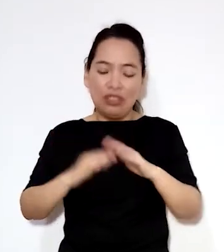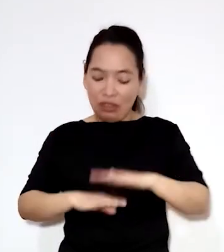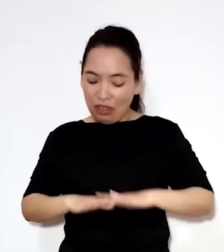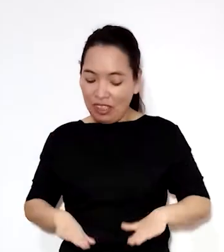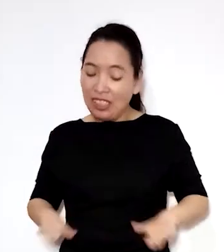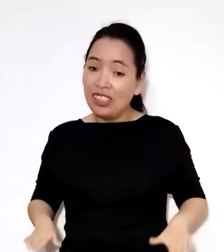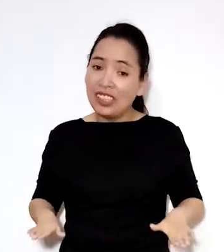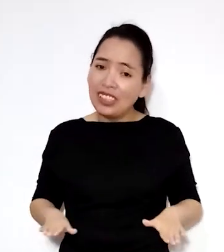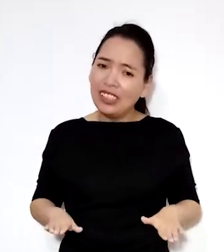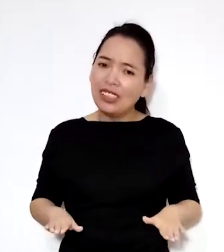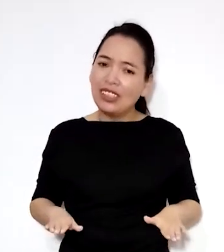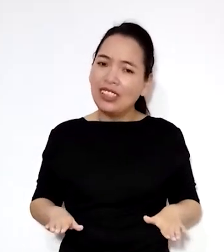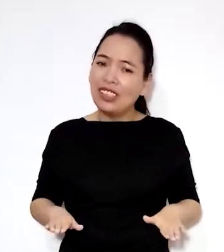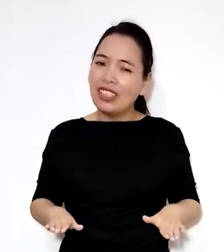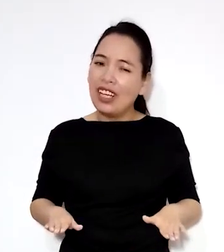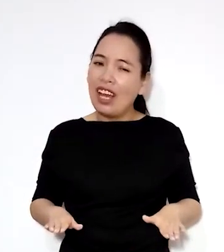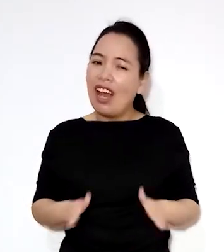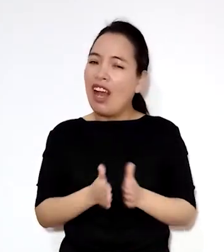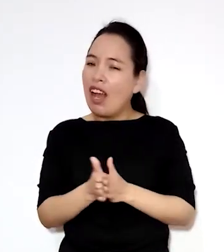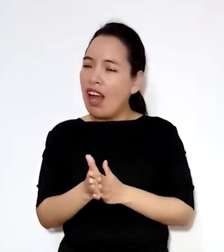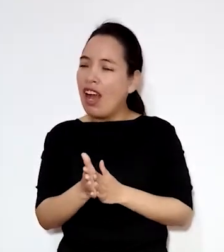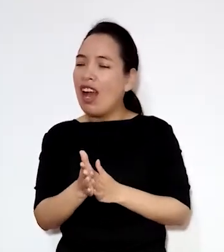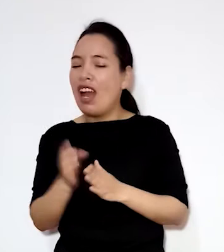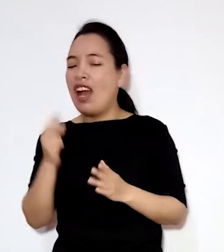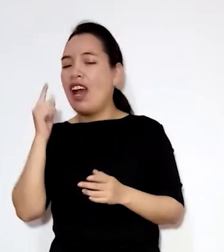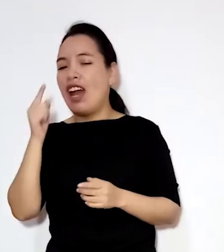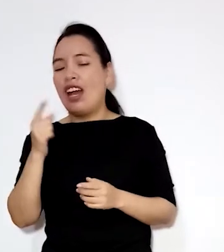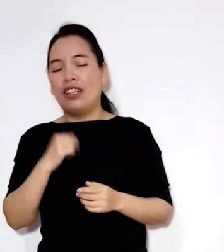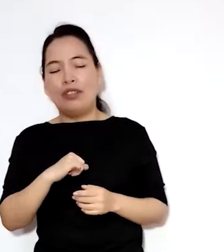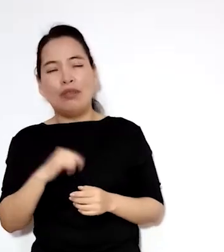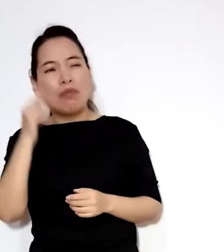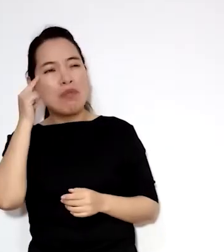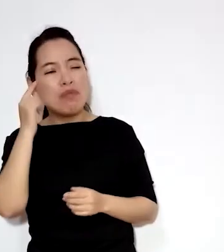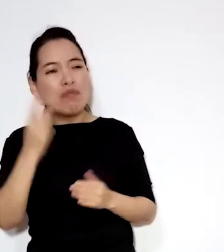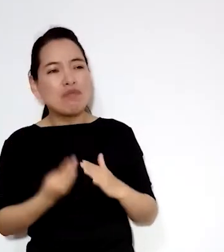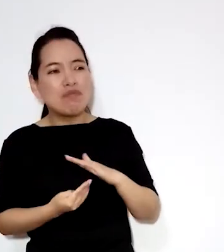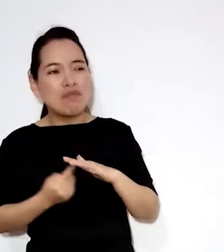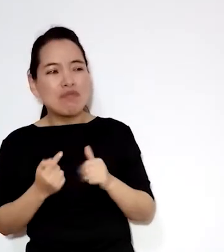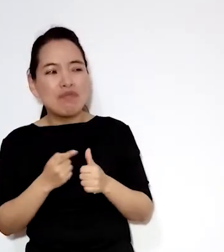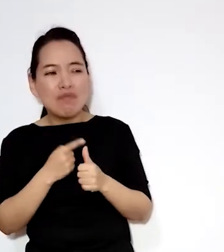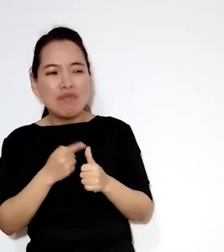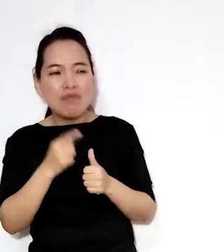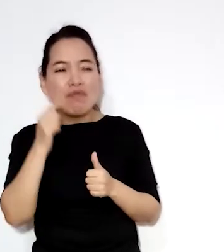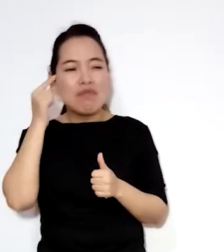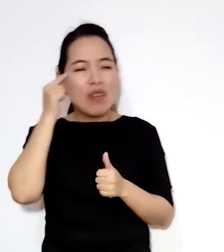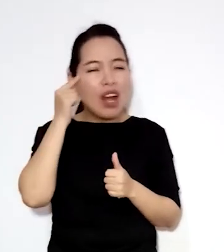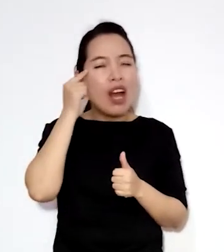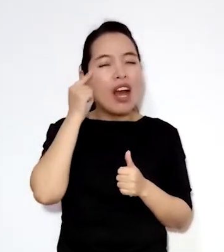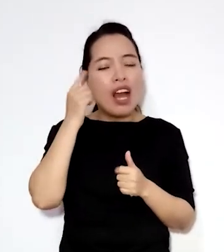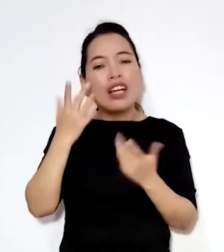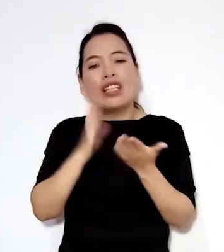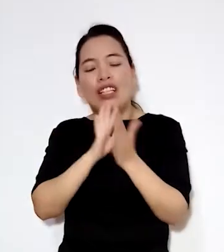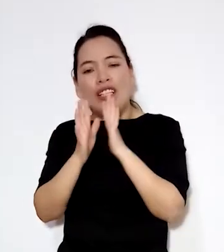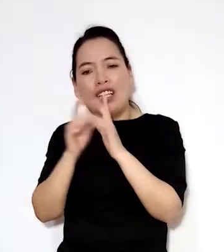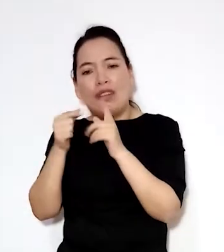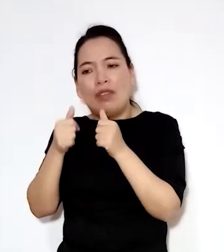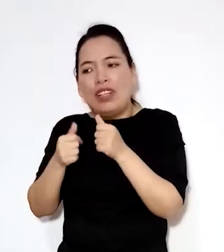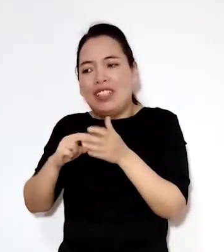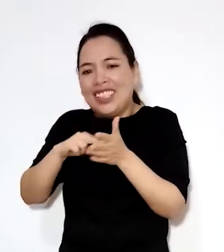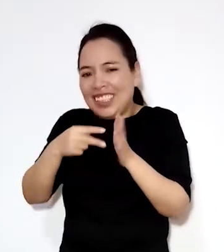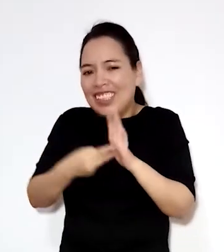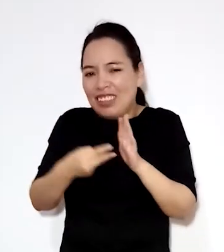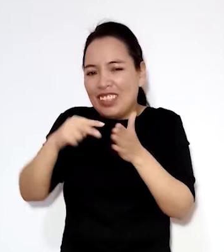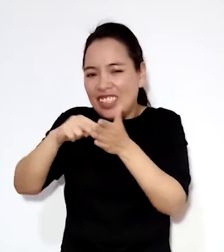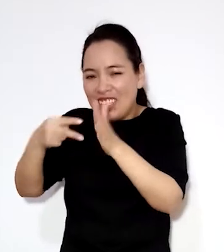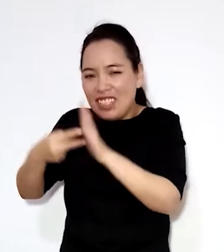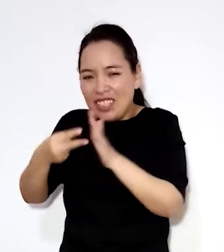del derecho del menor o del interés del menor? Yo creo que una de las principales cuestiones sería plantear los